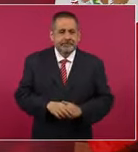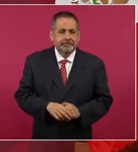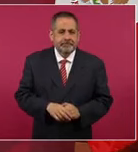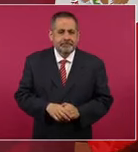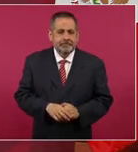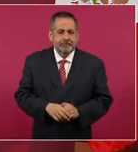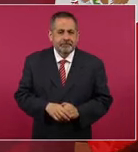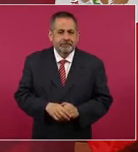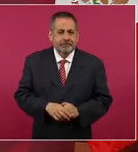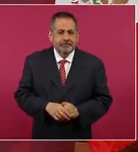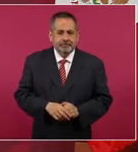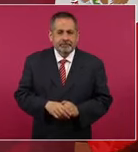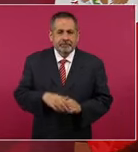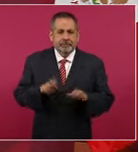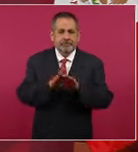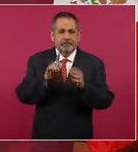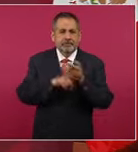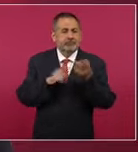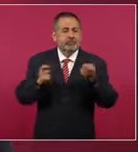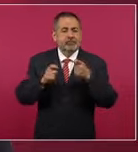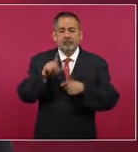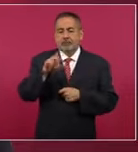que moderó López Dóriga,